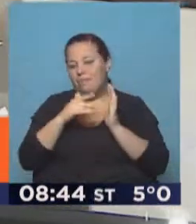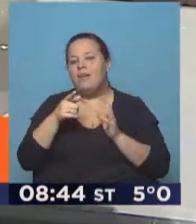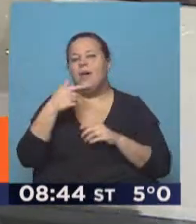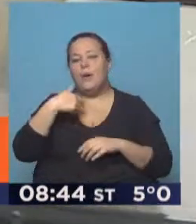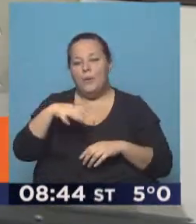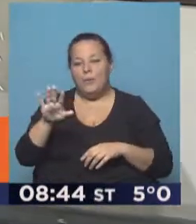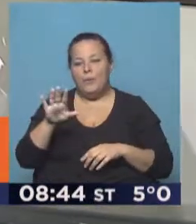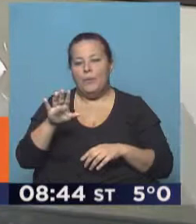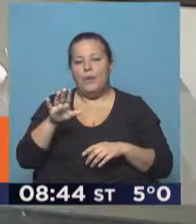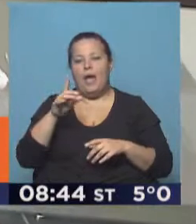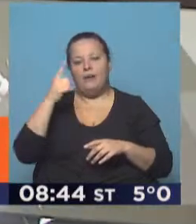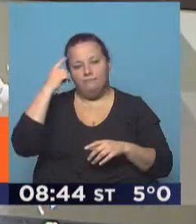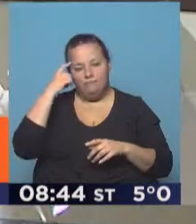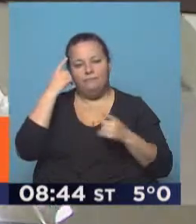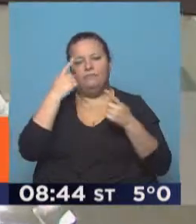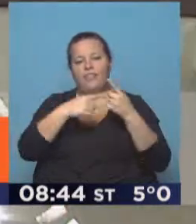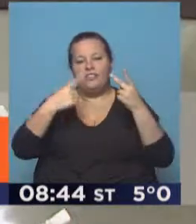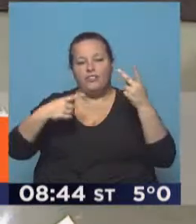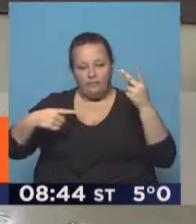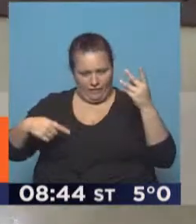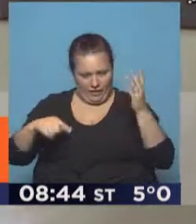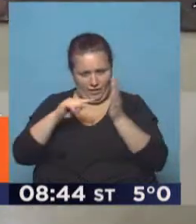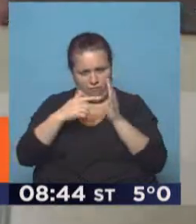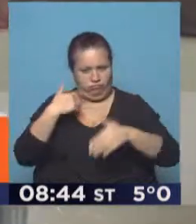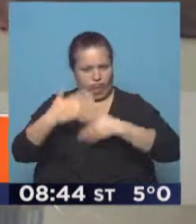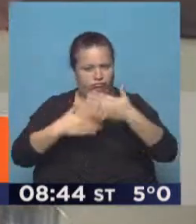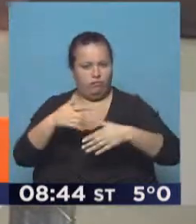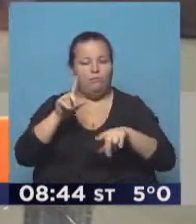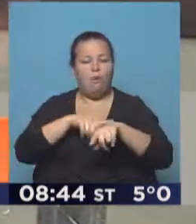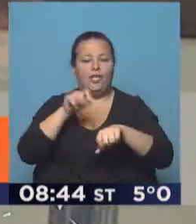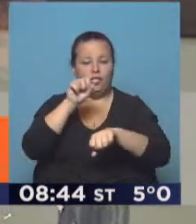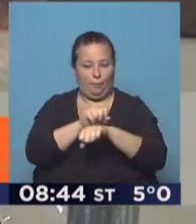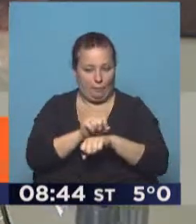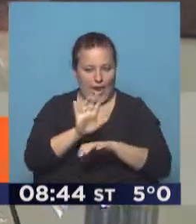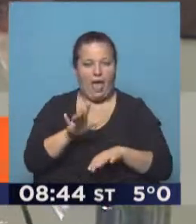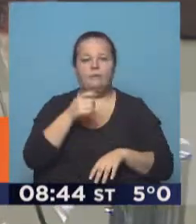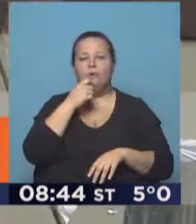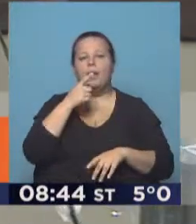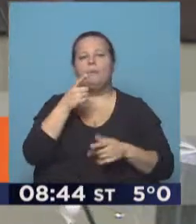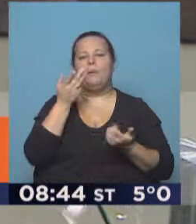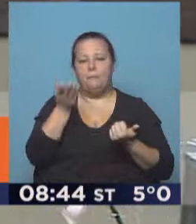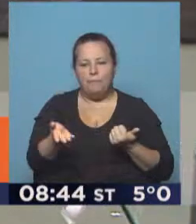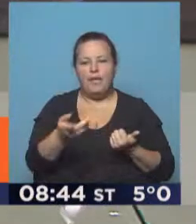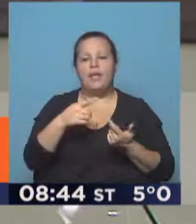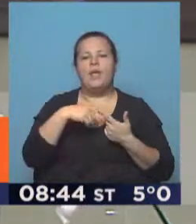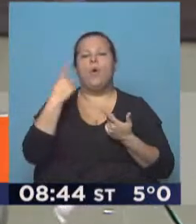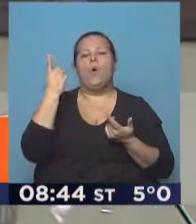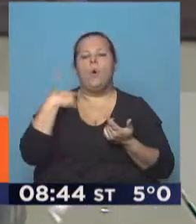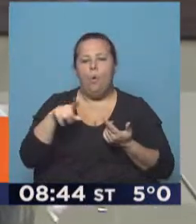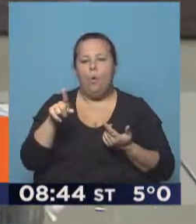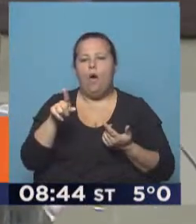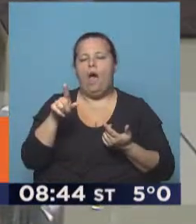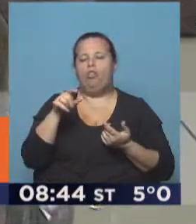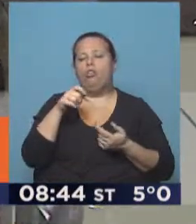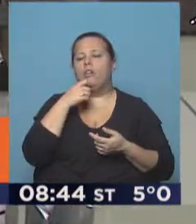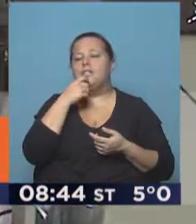ir considerando, hay distintos puntos de avance en un proceso penal, ¿no es cierto?, del requerimiento, de cuándo se toman, cuándo